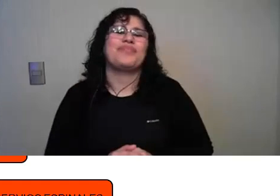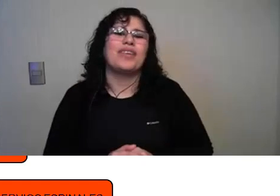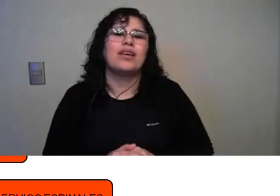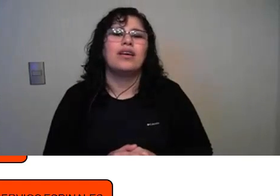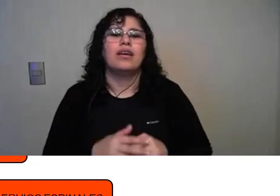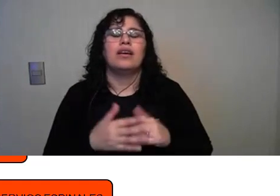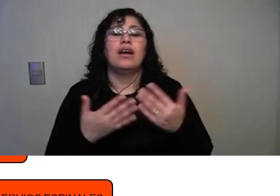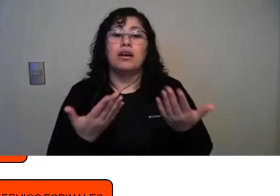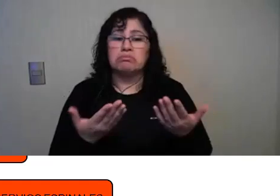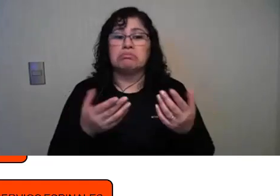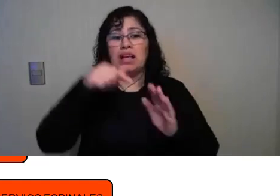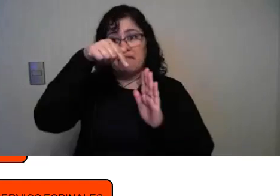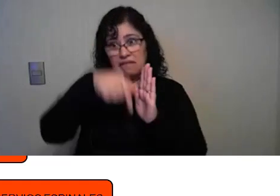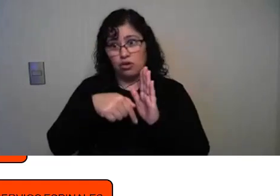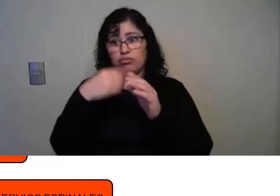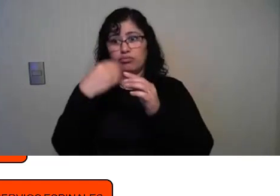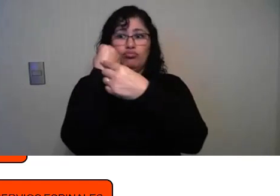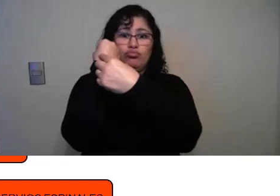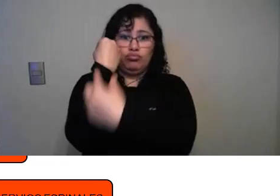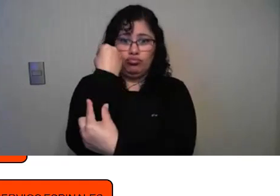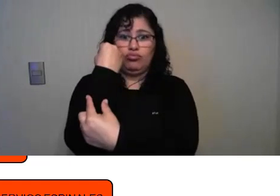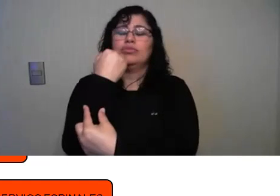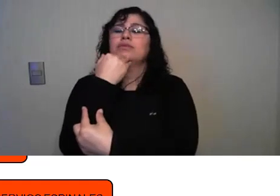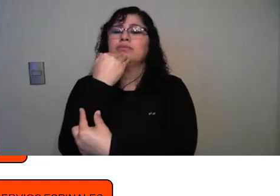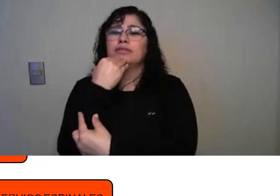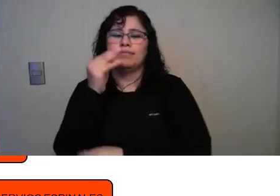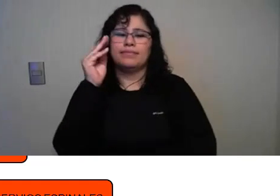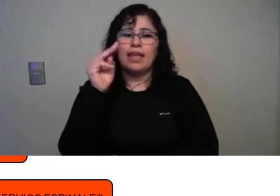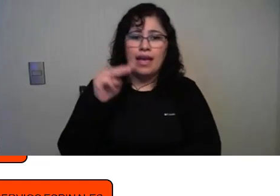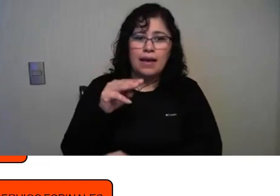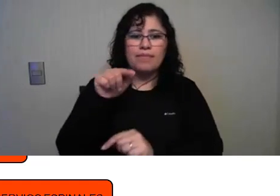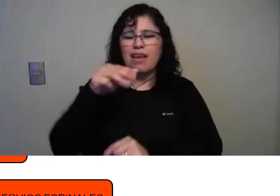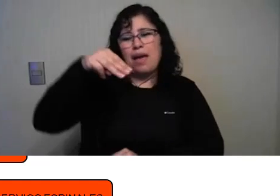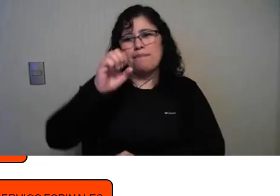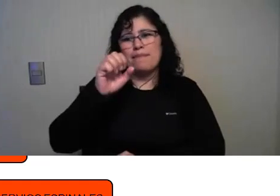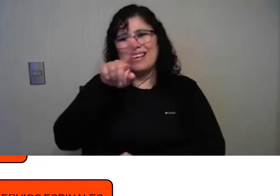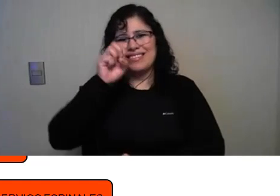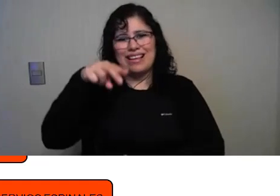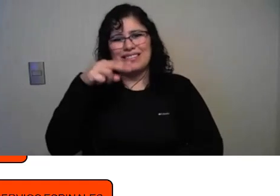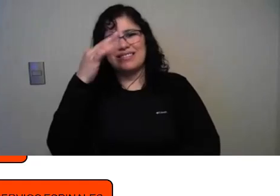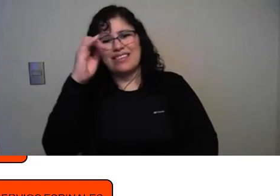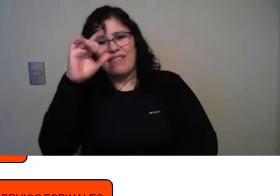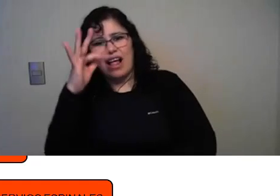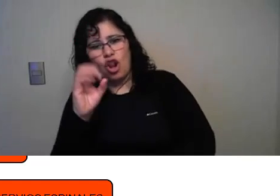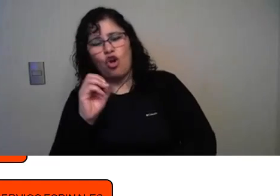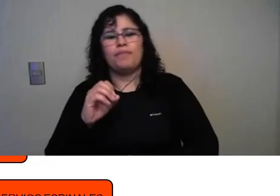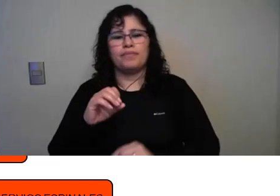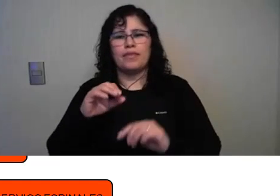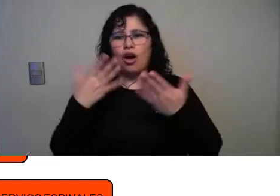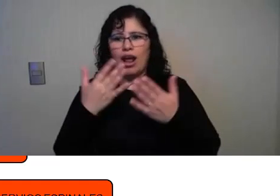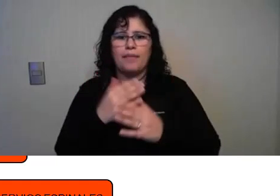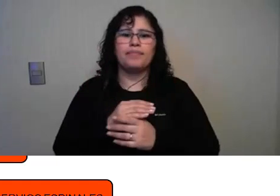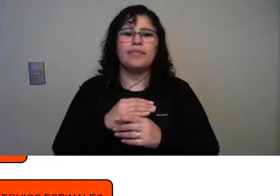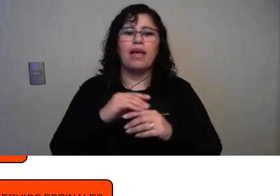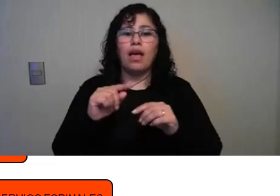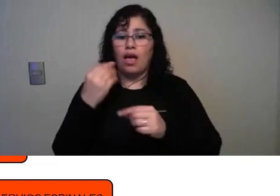Luego tenemos el tronco encefálico, ¿cierto? Que está compuesto desde caudal a craneal por el bulbo,